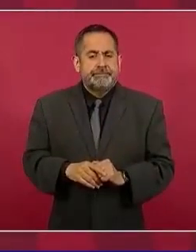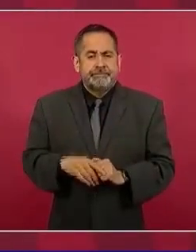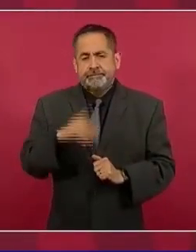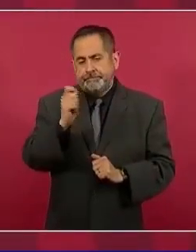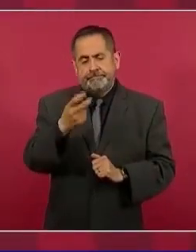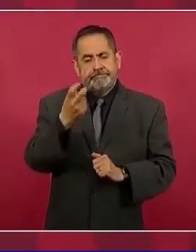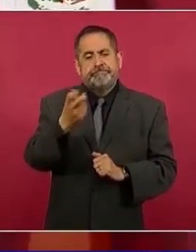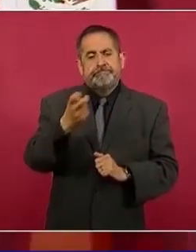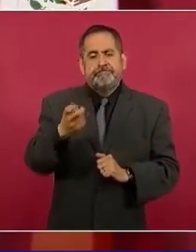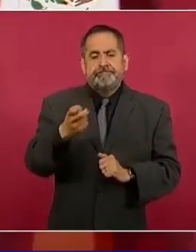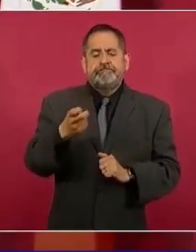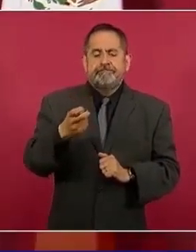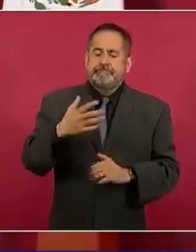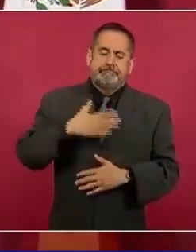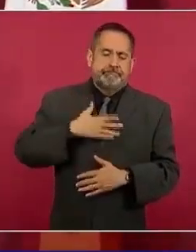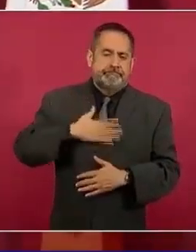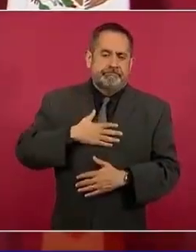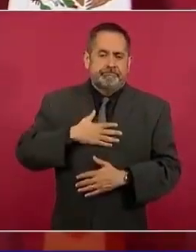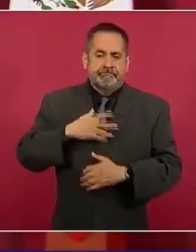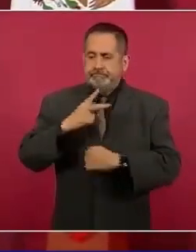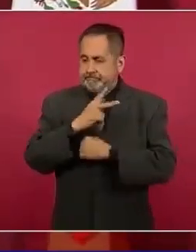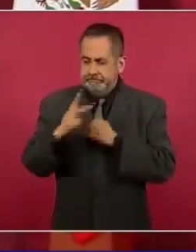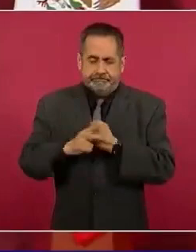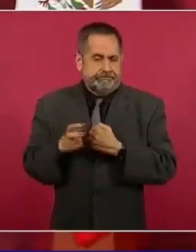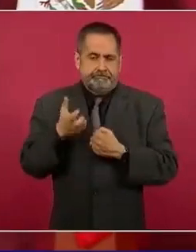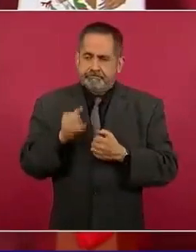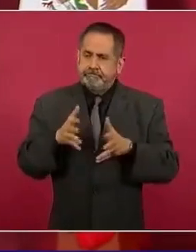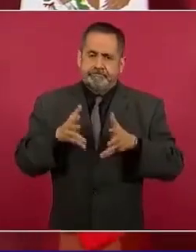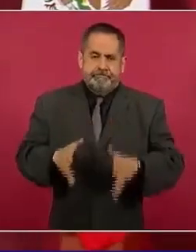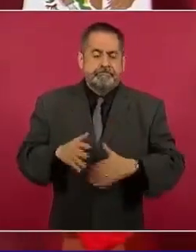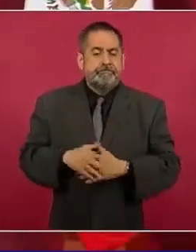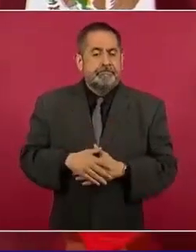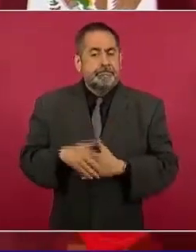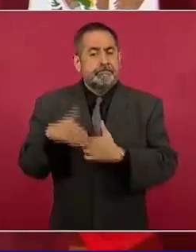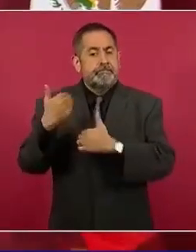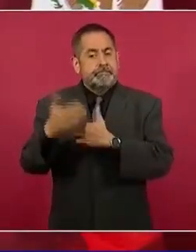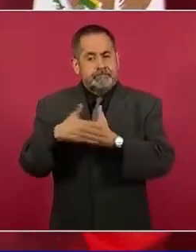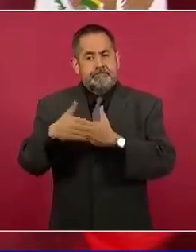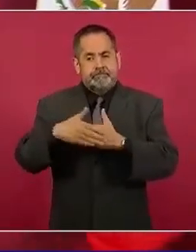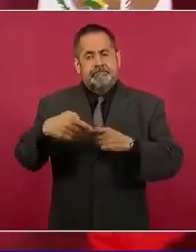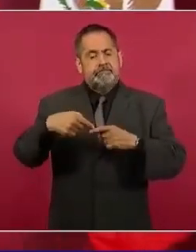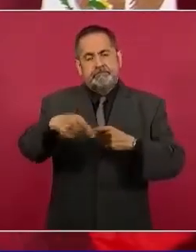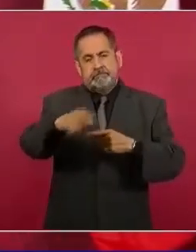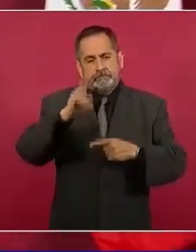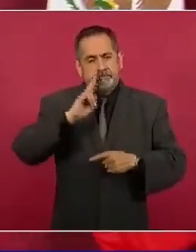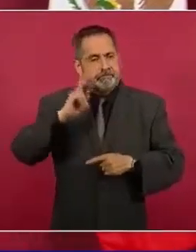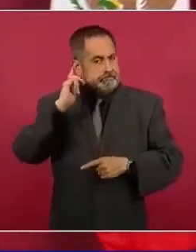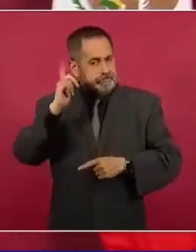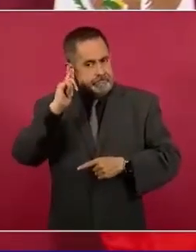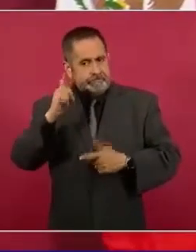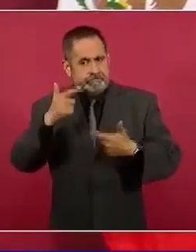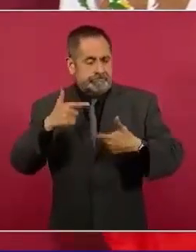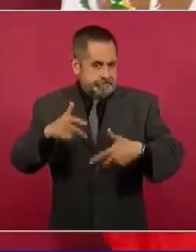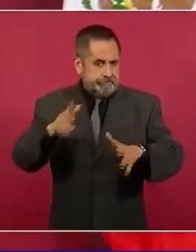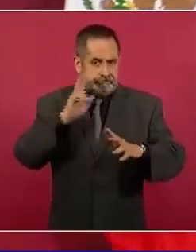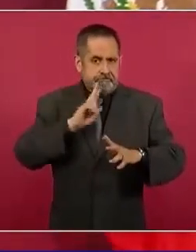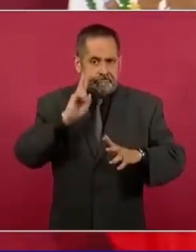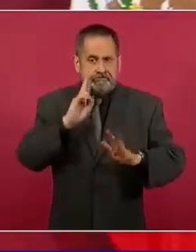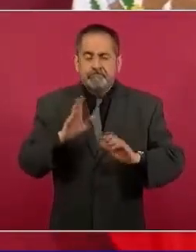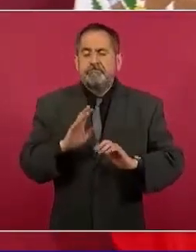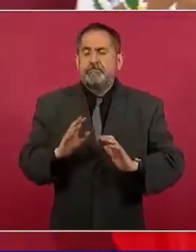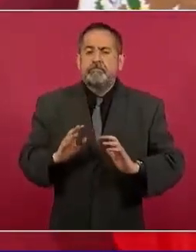así están las cosas en nuestro país. Se va a ver ahora, ojalá y haya